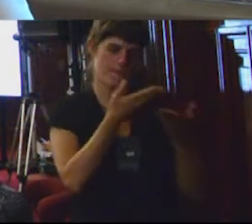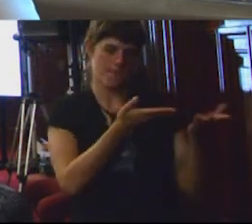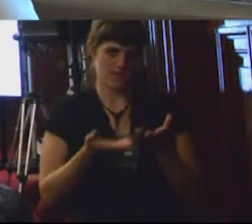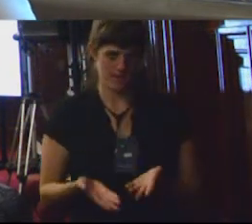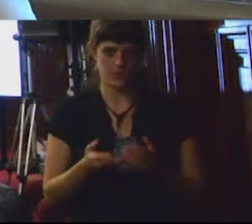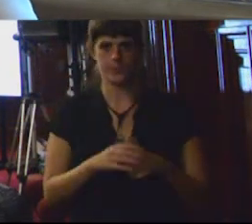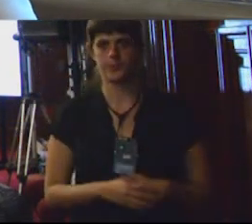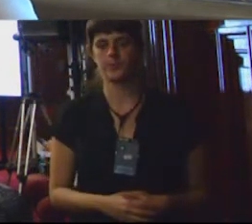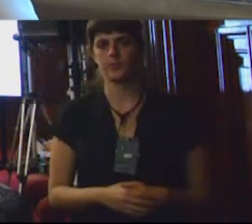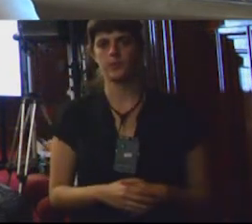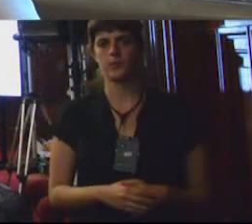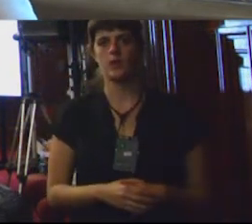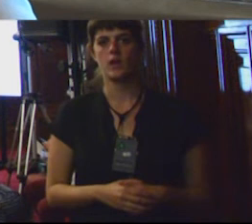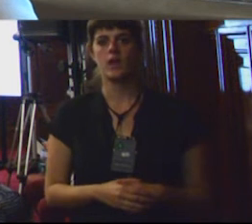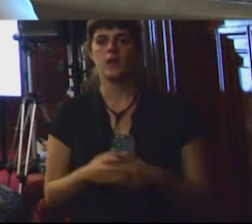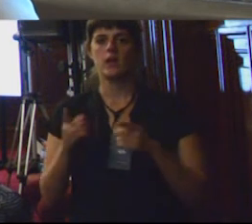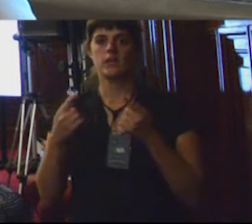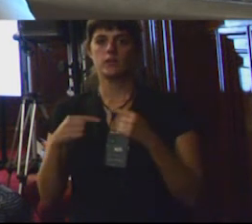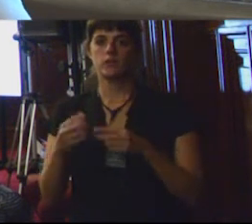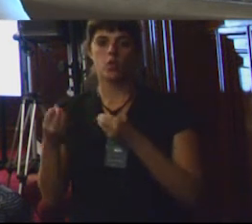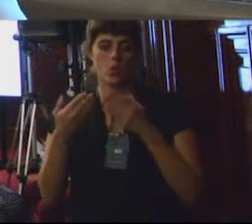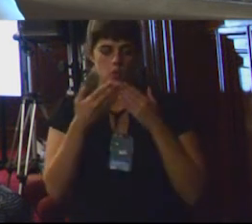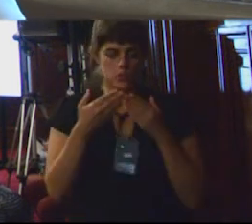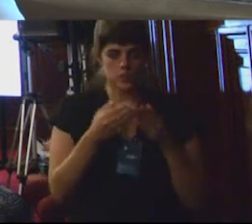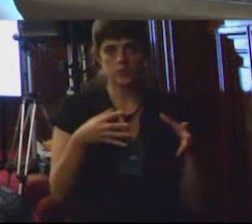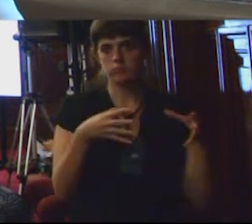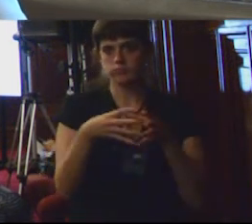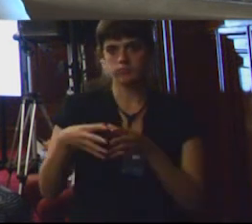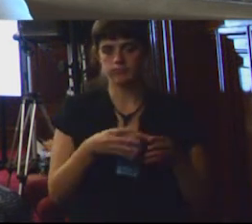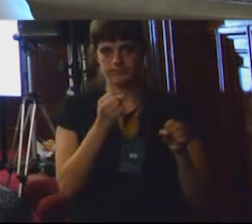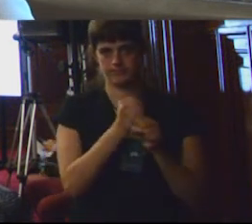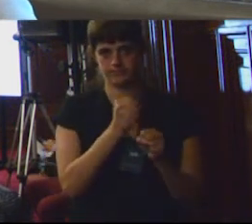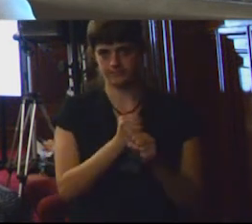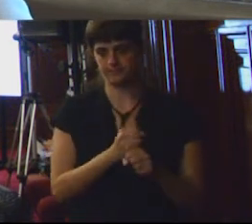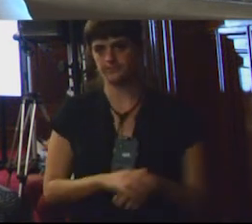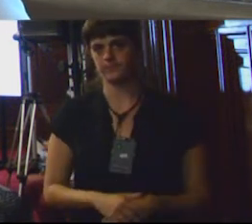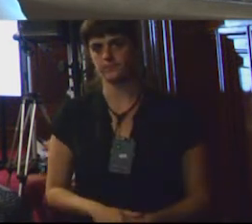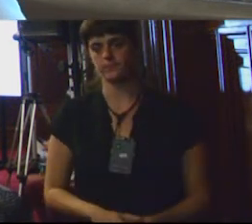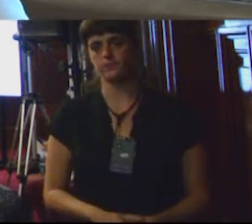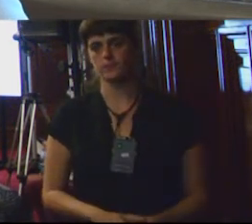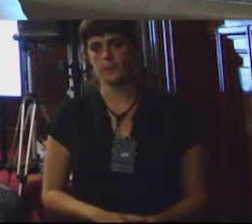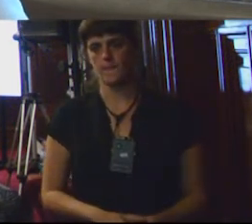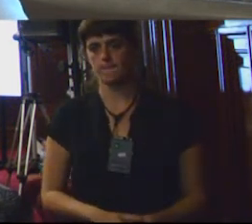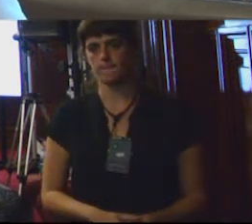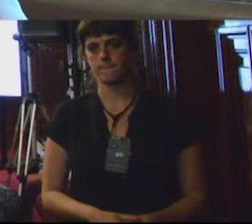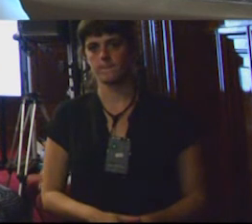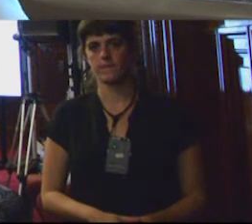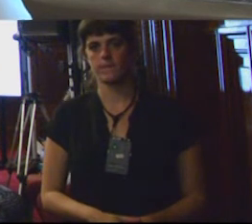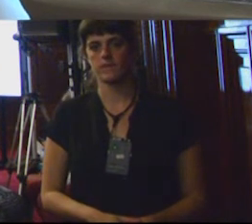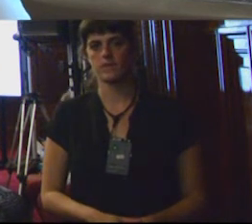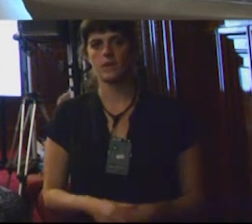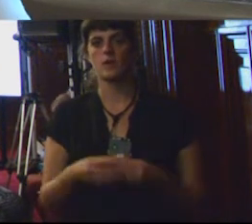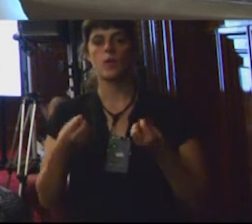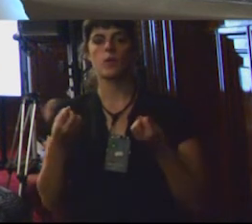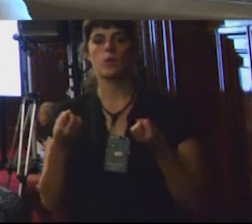los trabajos de esta comisión y de esta subrelatoría de derechos económicos, sociales, culturales y ambientales, por lo que